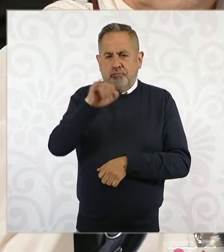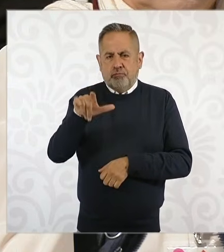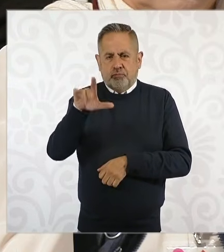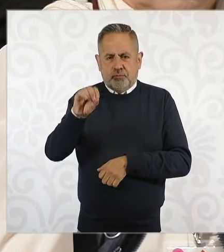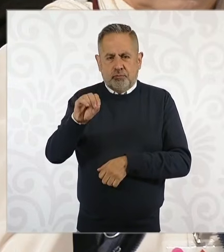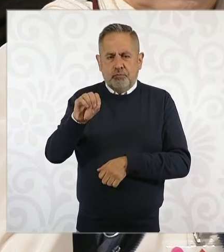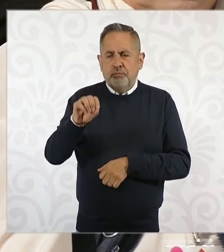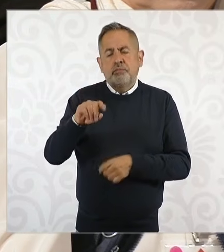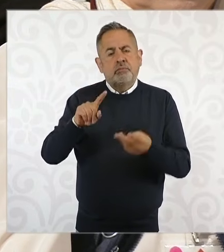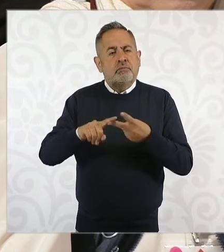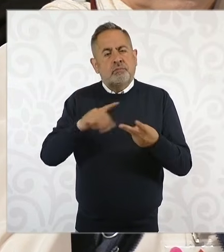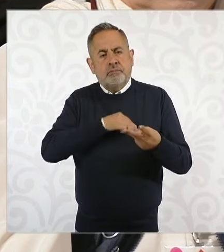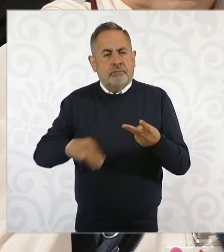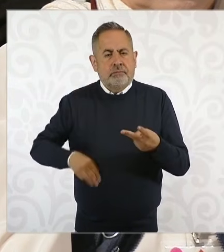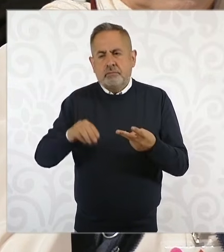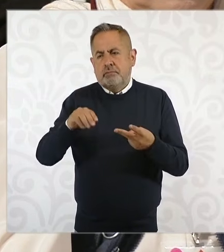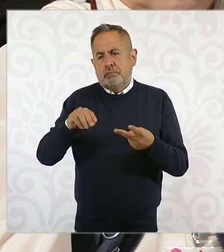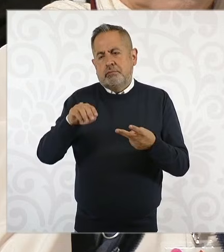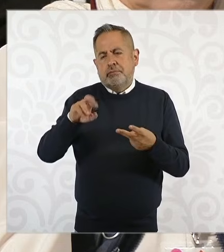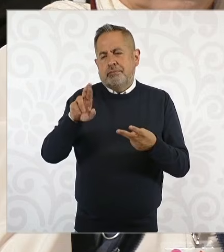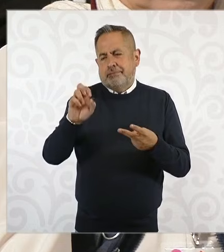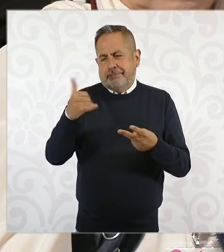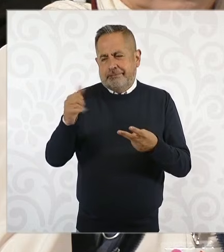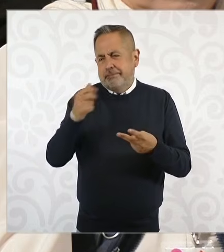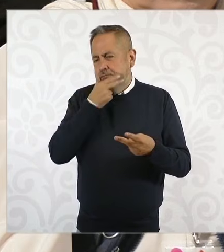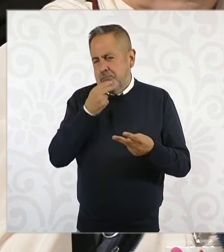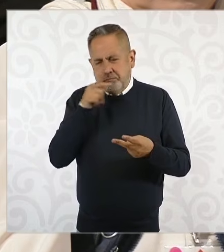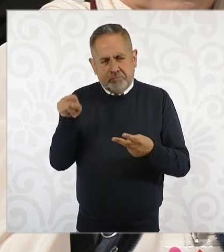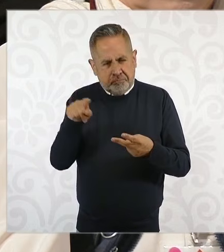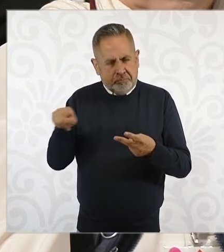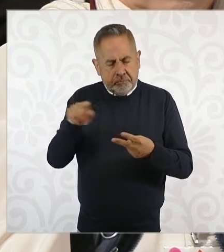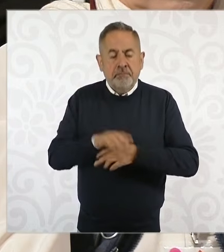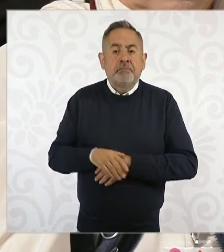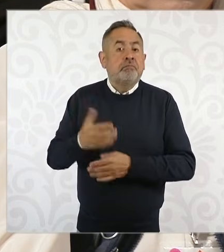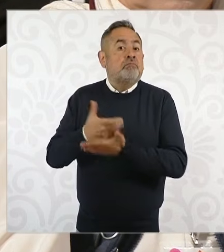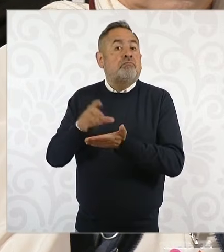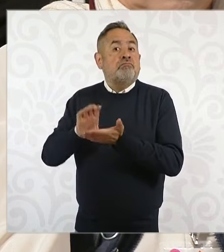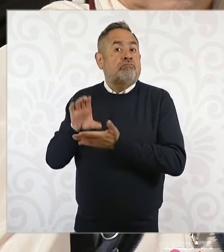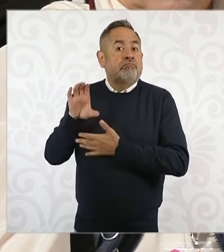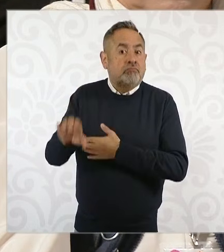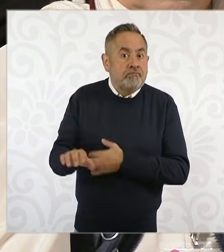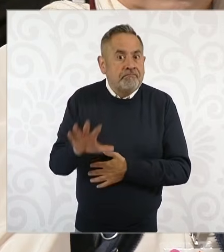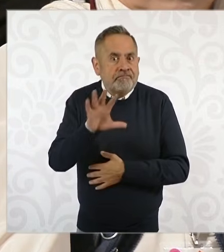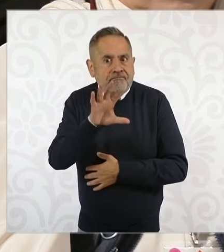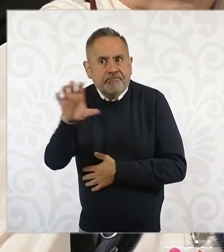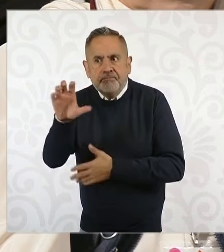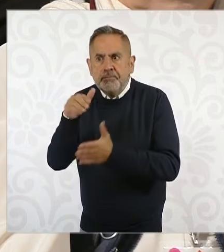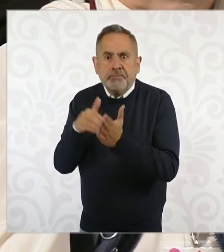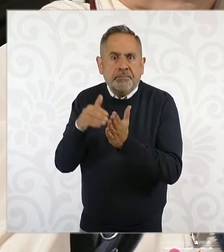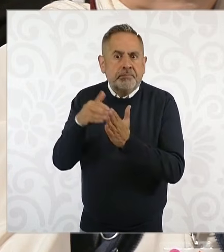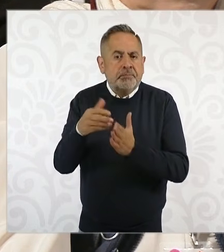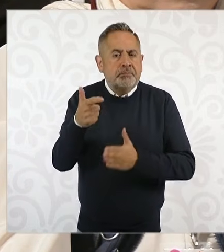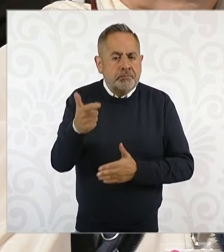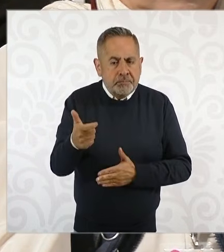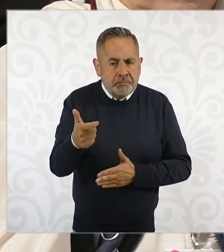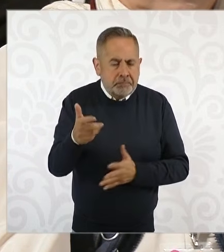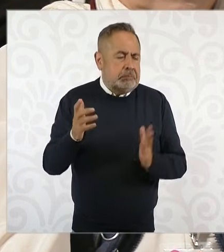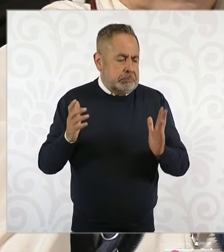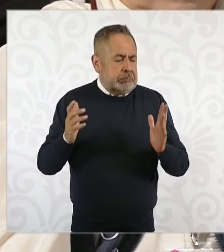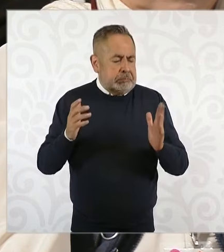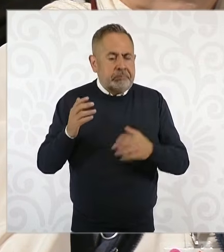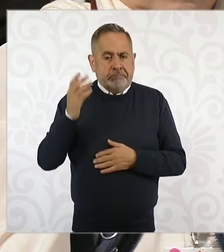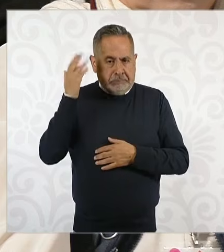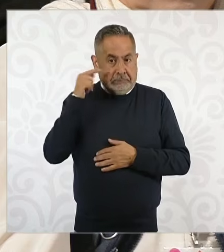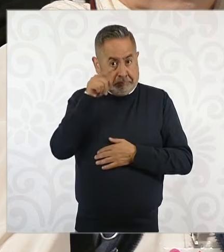Jorge Reyes, un complejo en el que se informó una inversión superior a los 500 millones de pesos. En su última gira por el